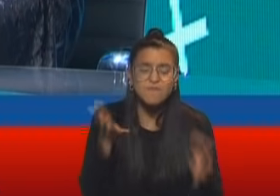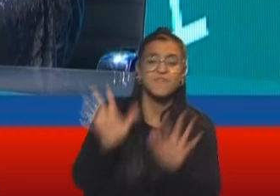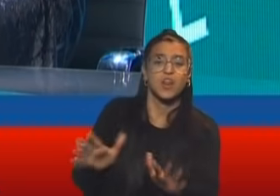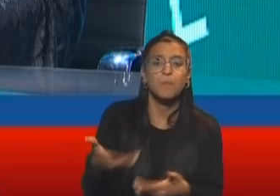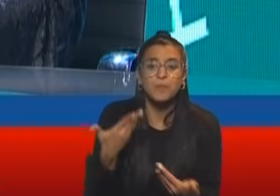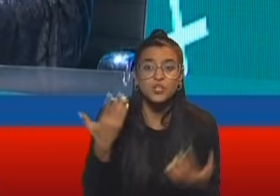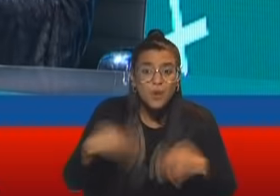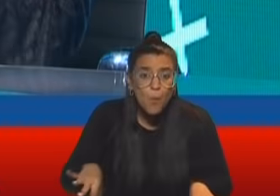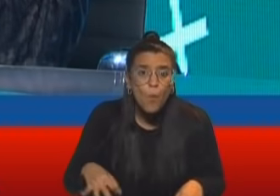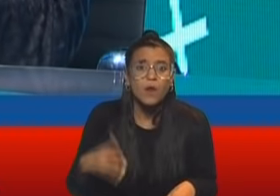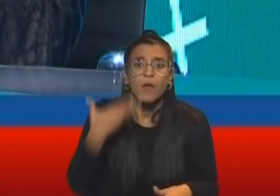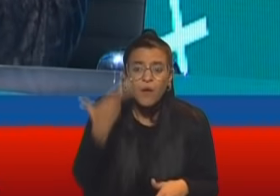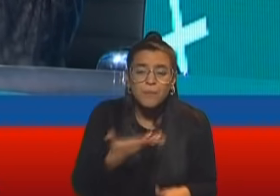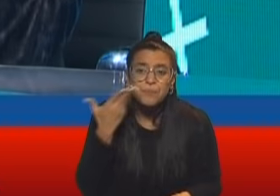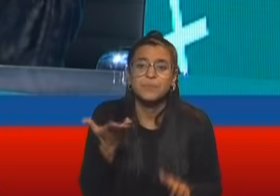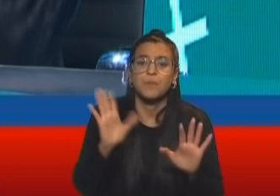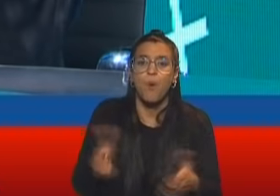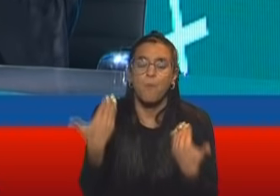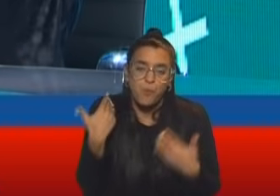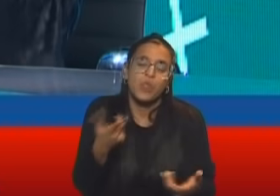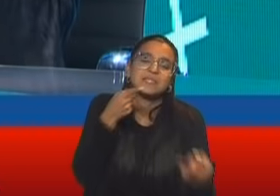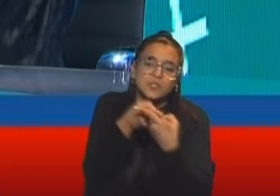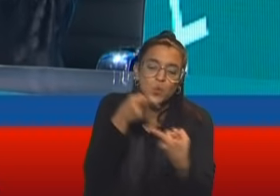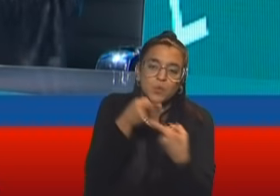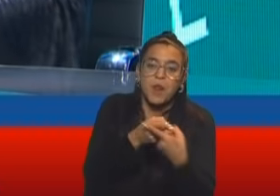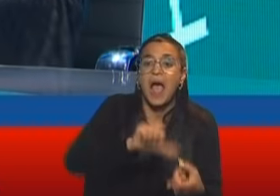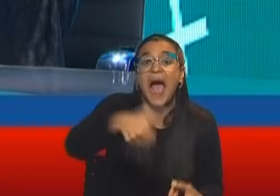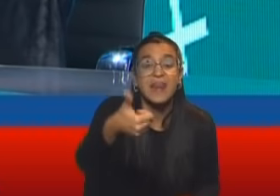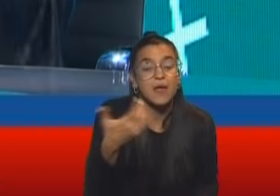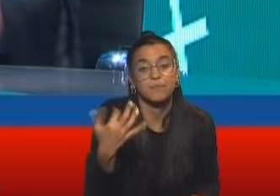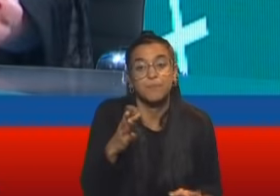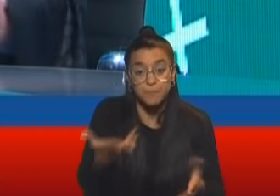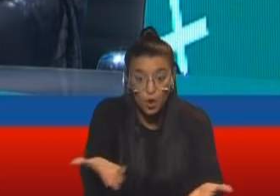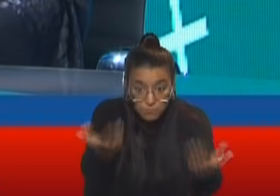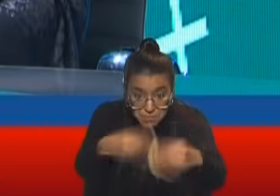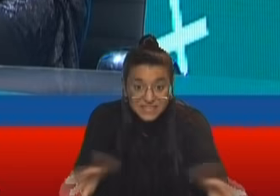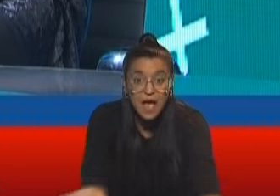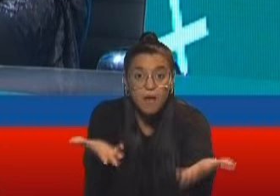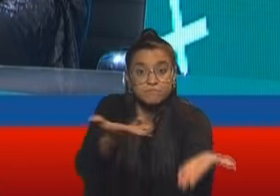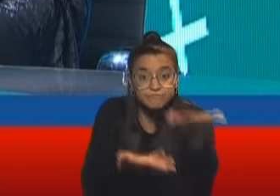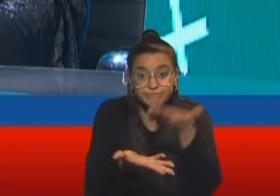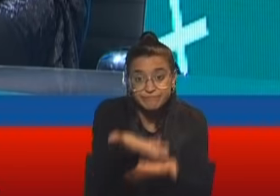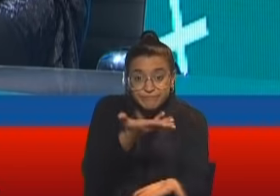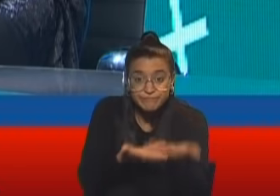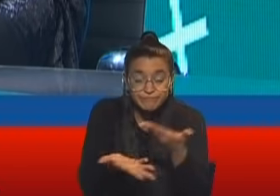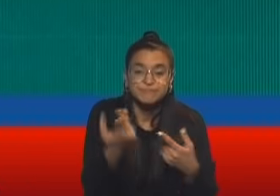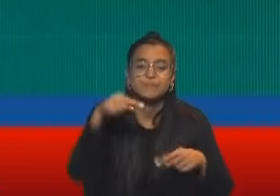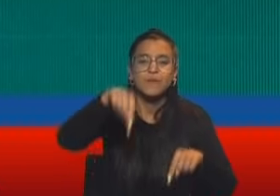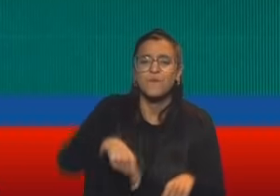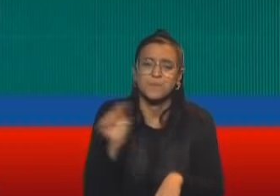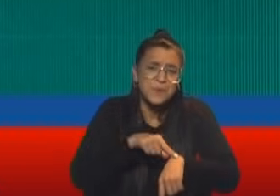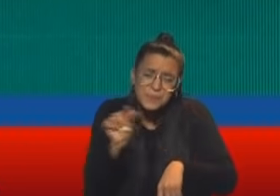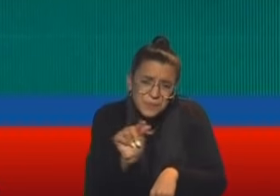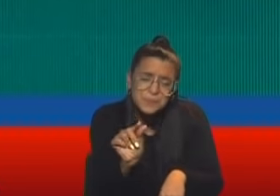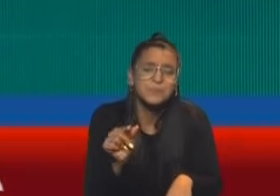comience a hablar. Me parece que o sea, vos podés ganar una discusión, pero para ganar una discusión tiene que dejar que el otro empiece. Tienen que permitirte hablar, claro. Nos quedan poquitos